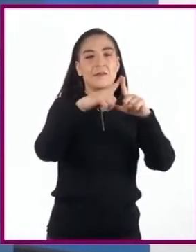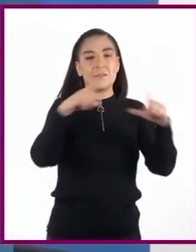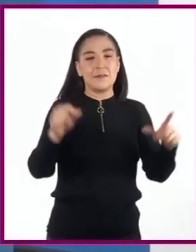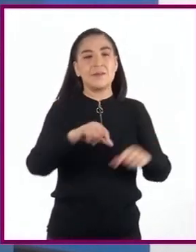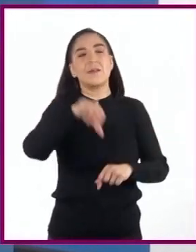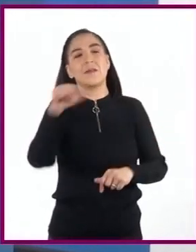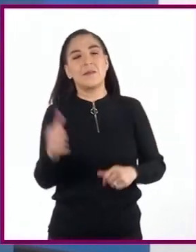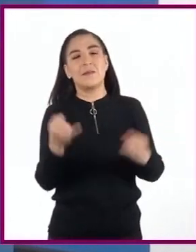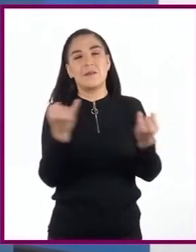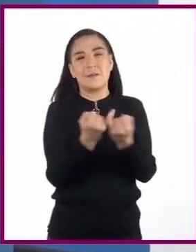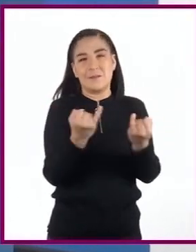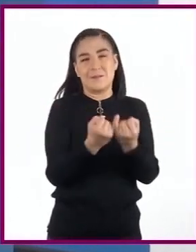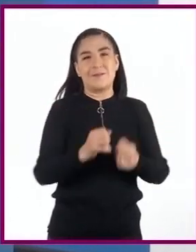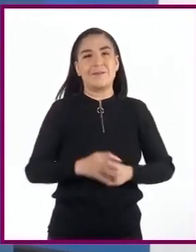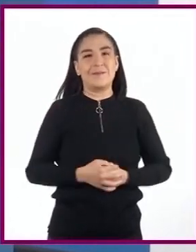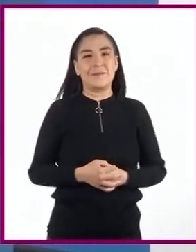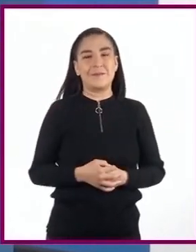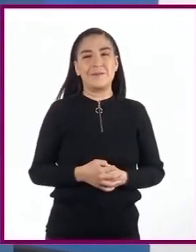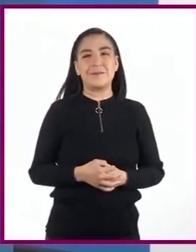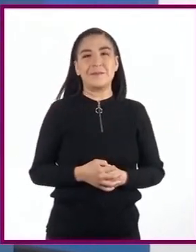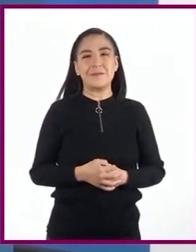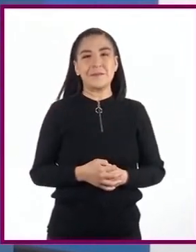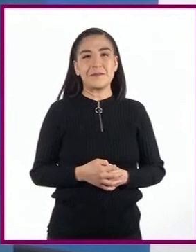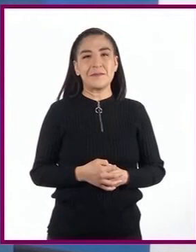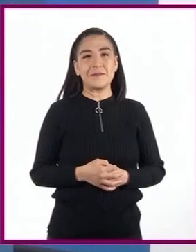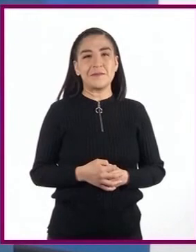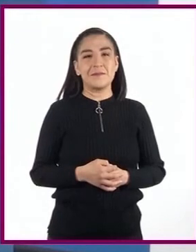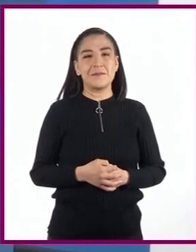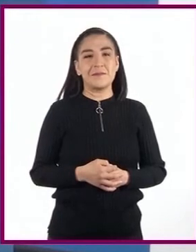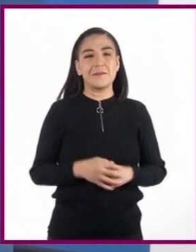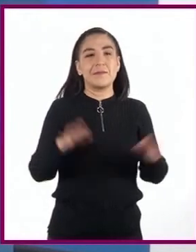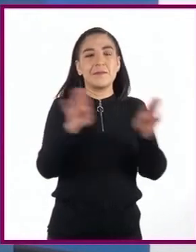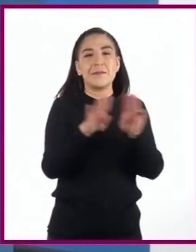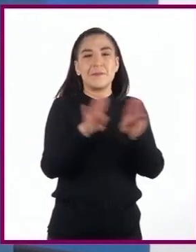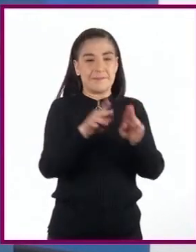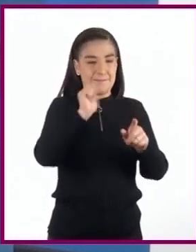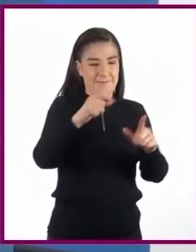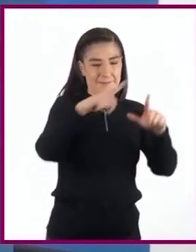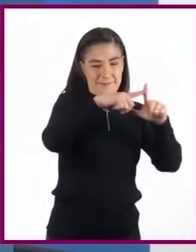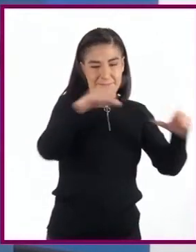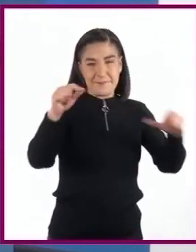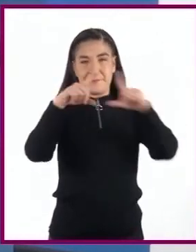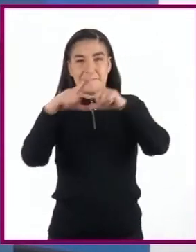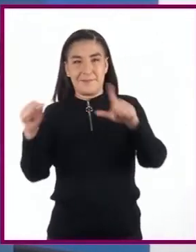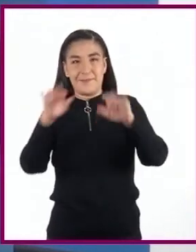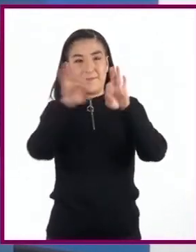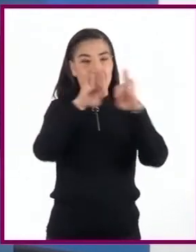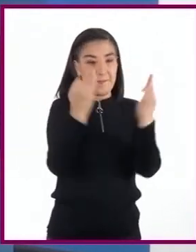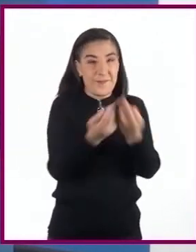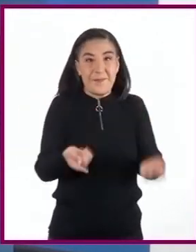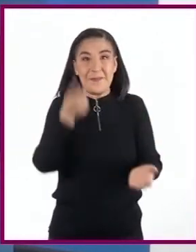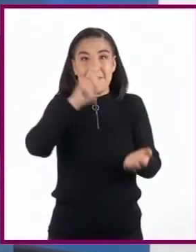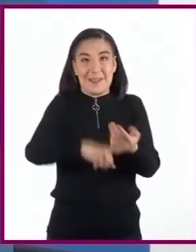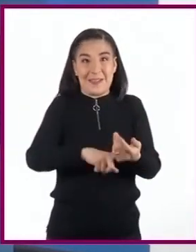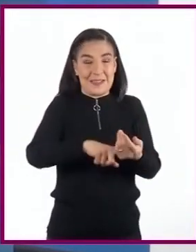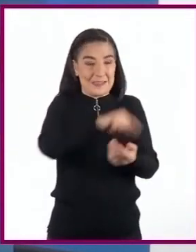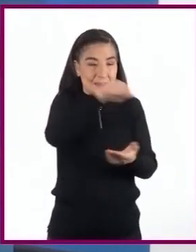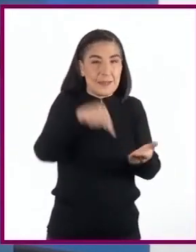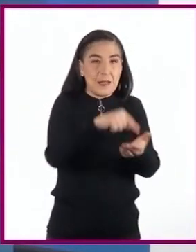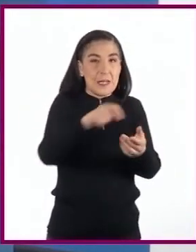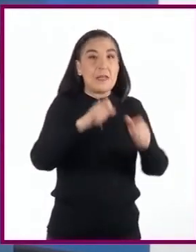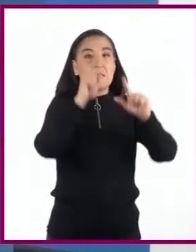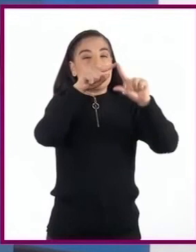a otro si un lado y los dos ángulos que se forman en sus extremos en un